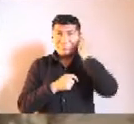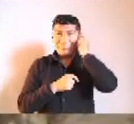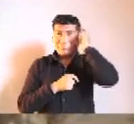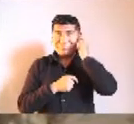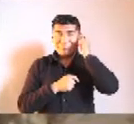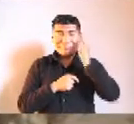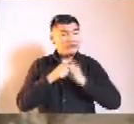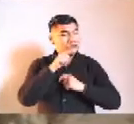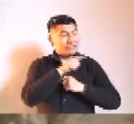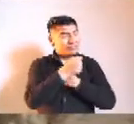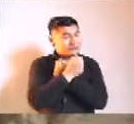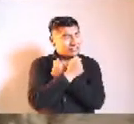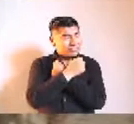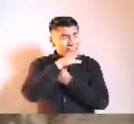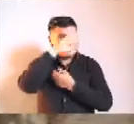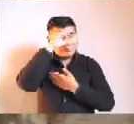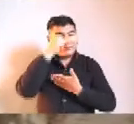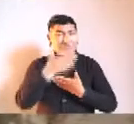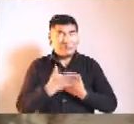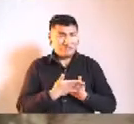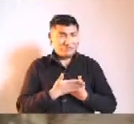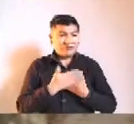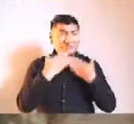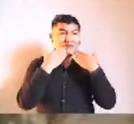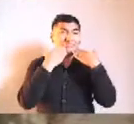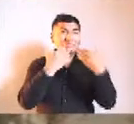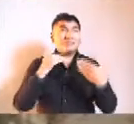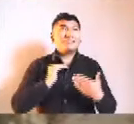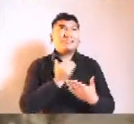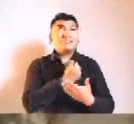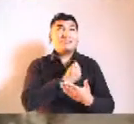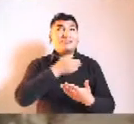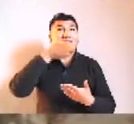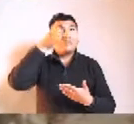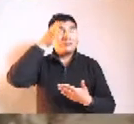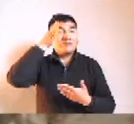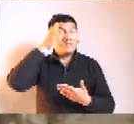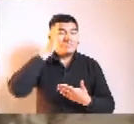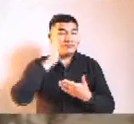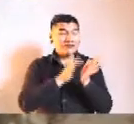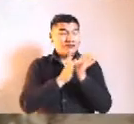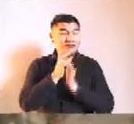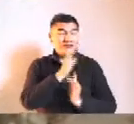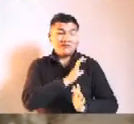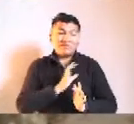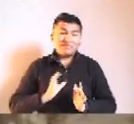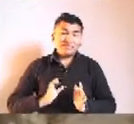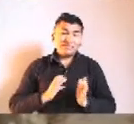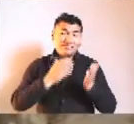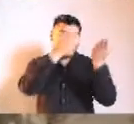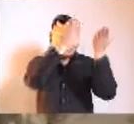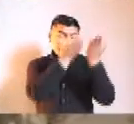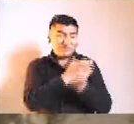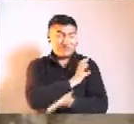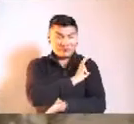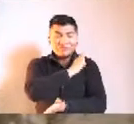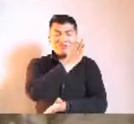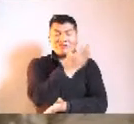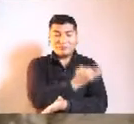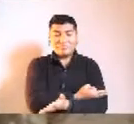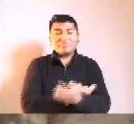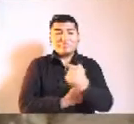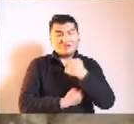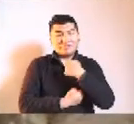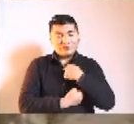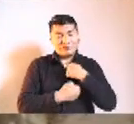Querido hijo, doy gracias a nuestro Señor Jesucristo porque me ha fortalecido y me